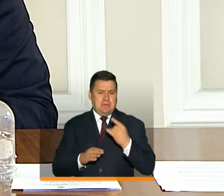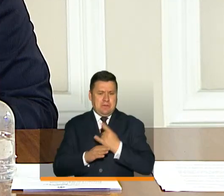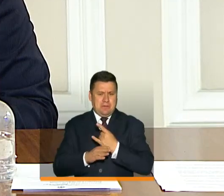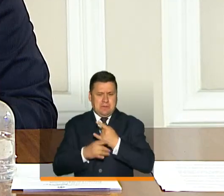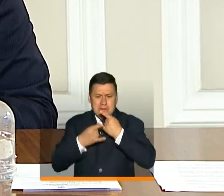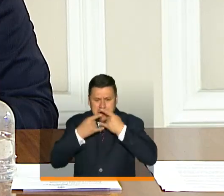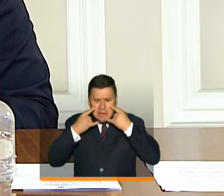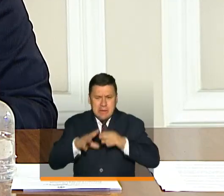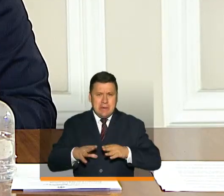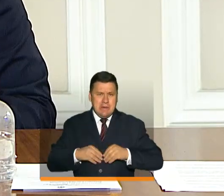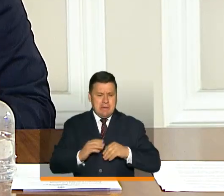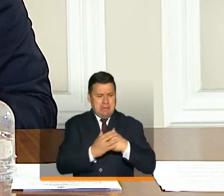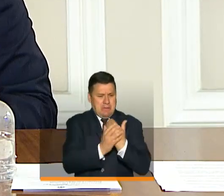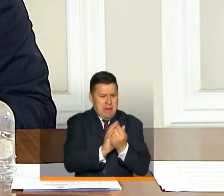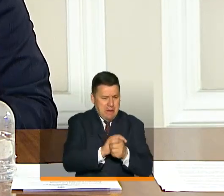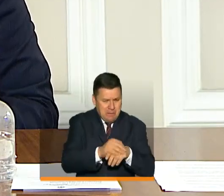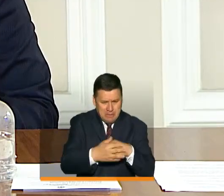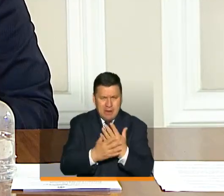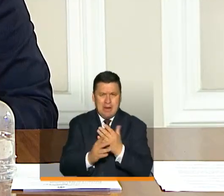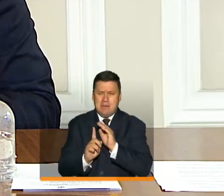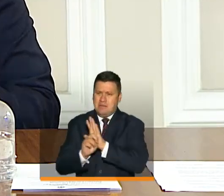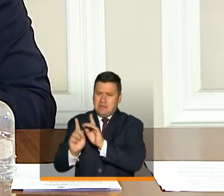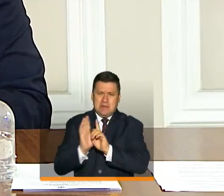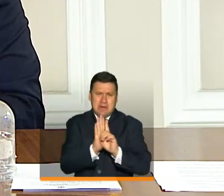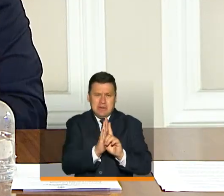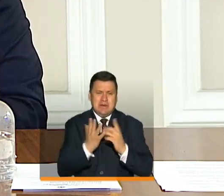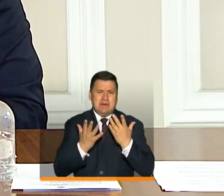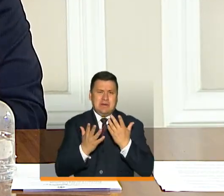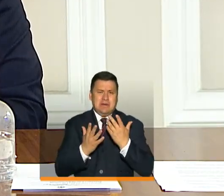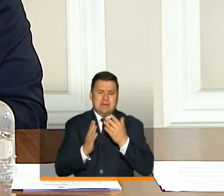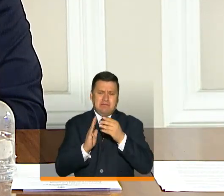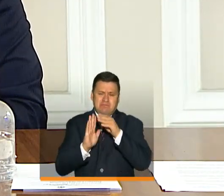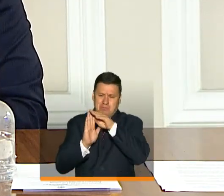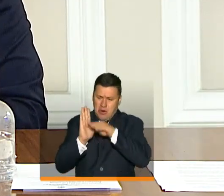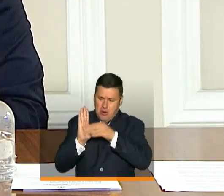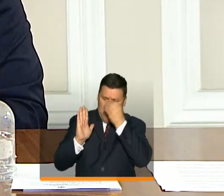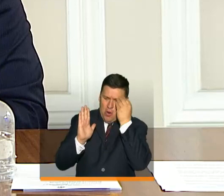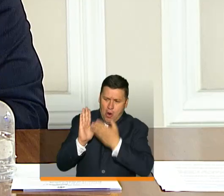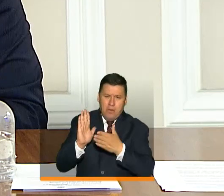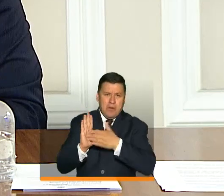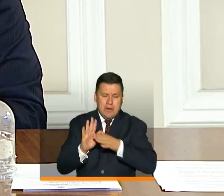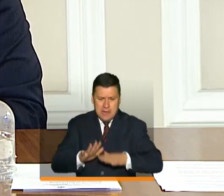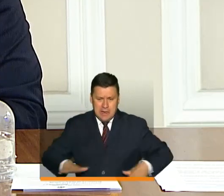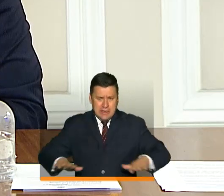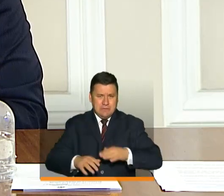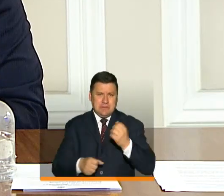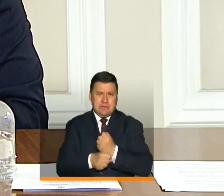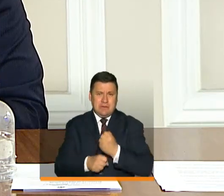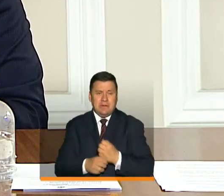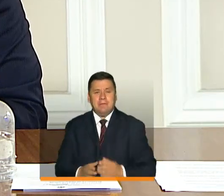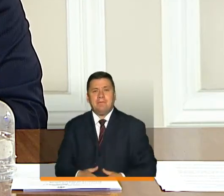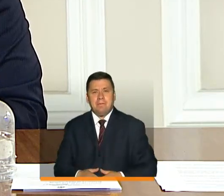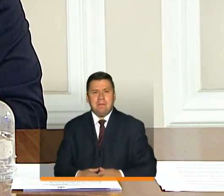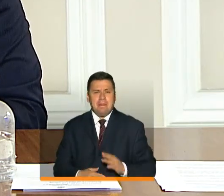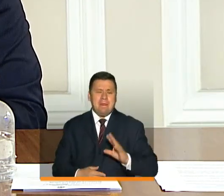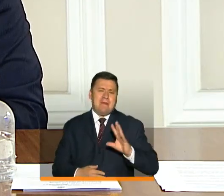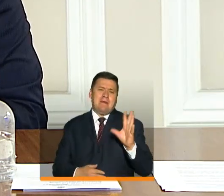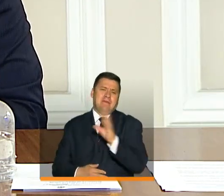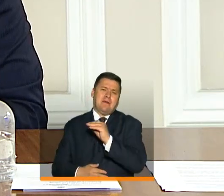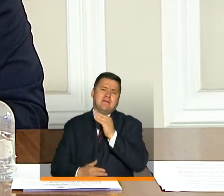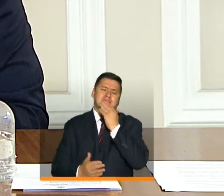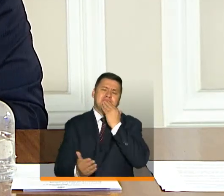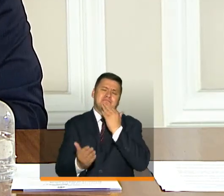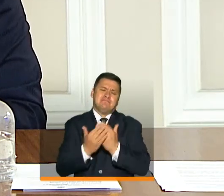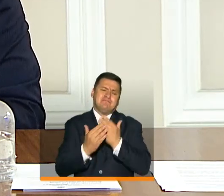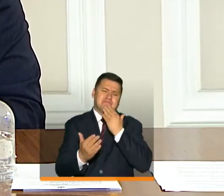del tapabocas, de lavado de manos, de distanciamiento físico, de seguir bioprotocolos en los espacios laborales. A todos mi